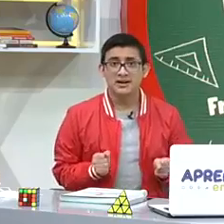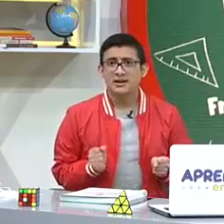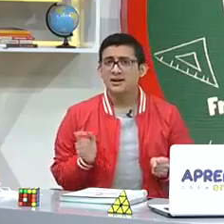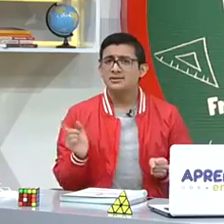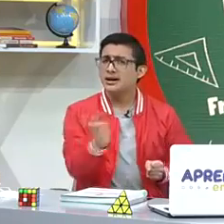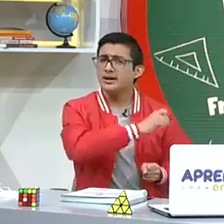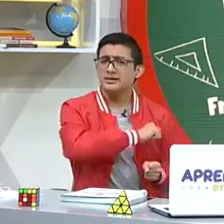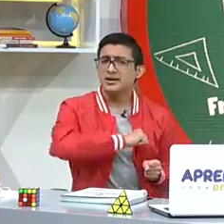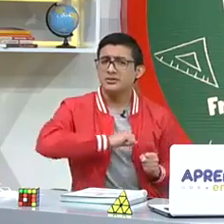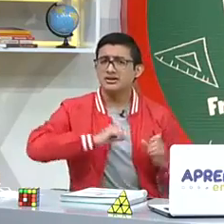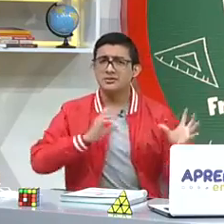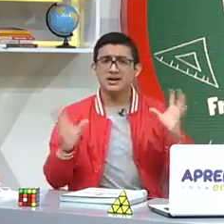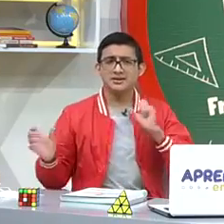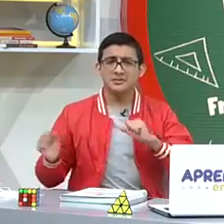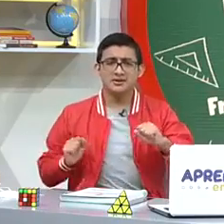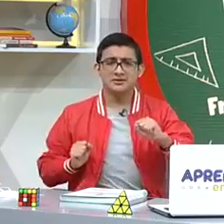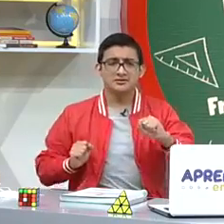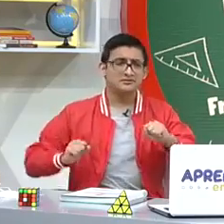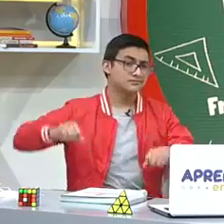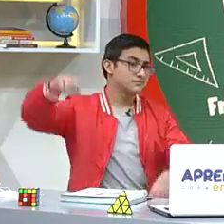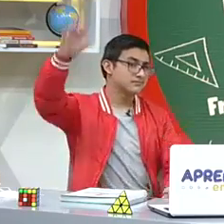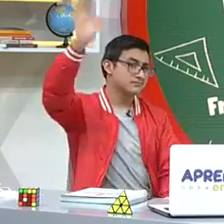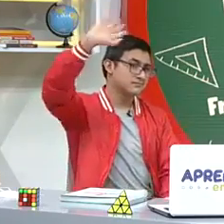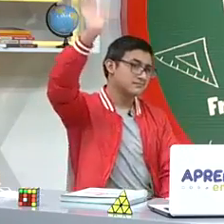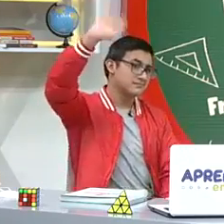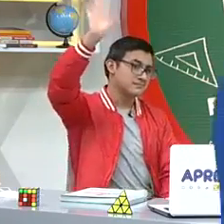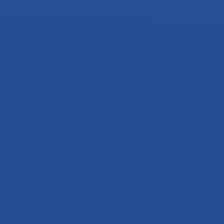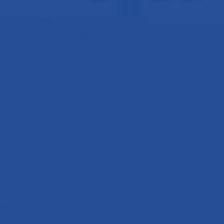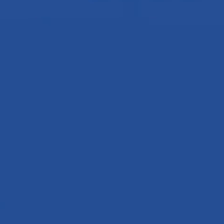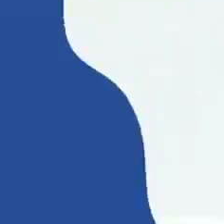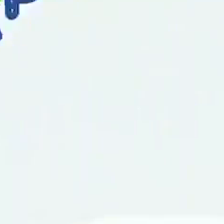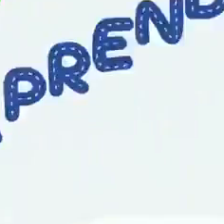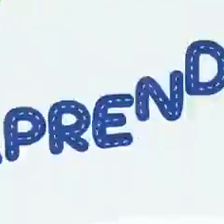Sí, profesora. Ya regresamos, amigas y amigos.